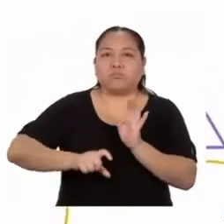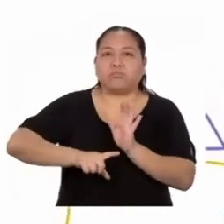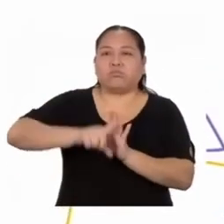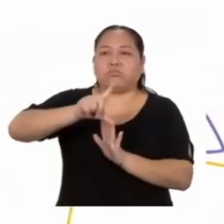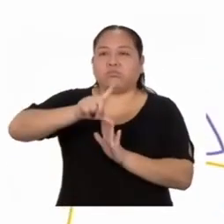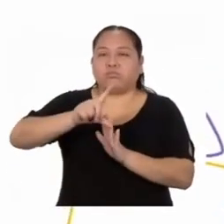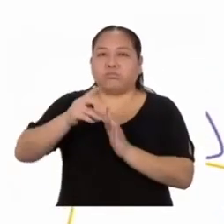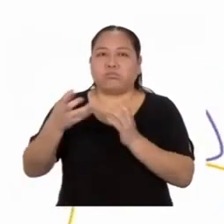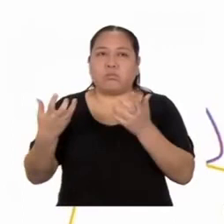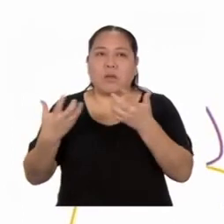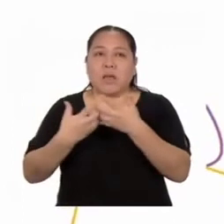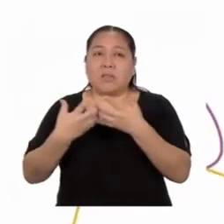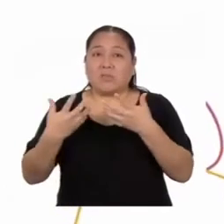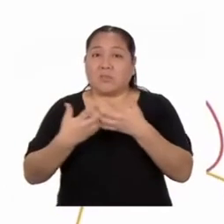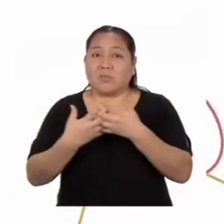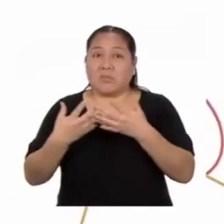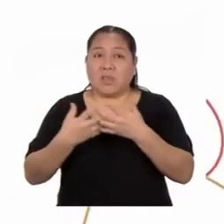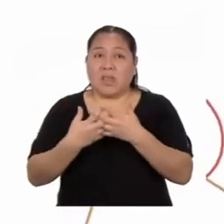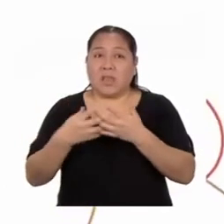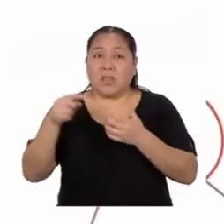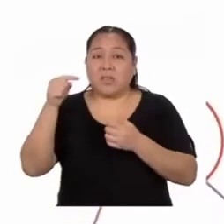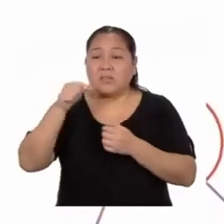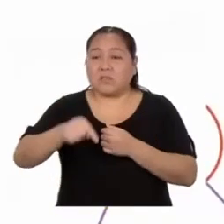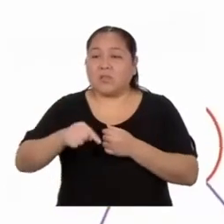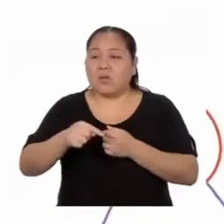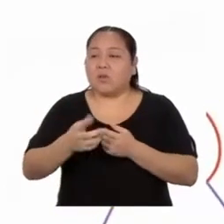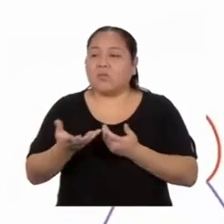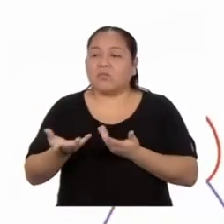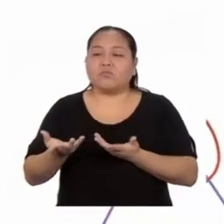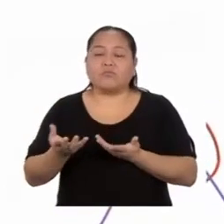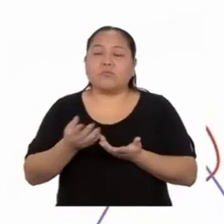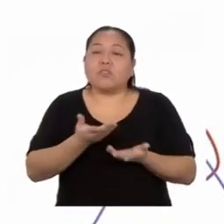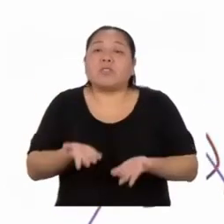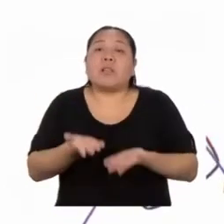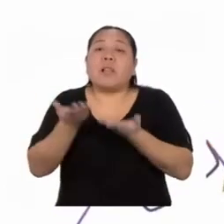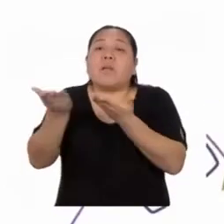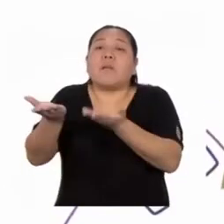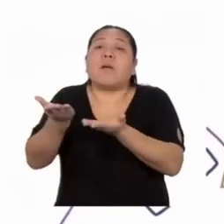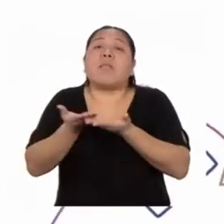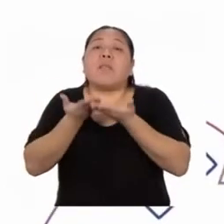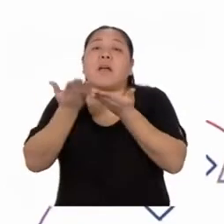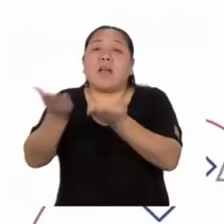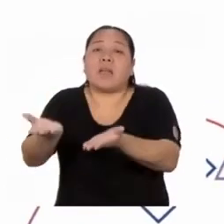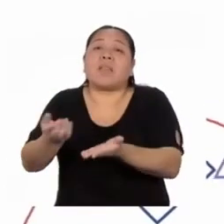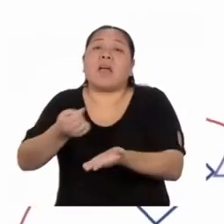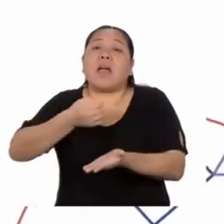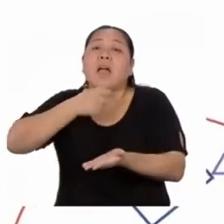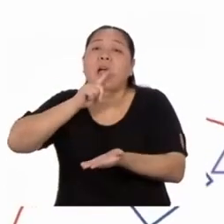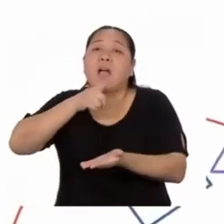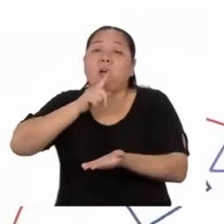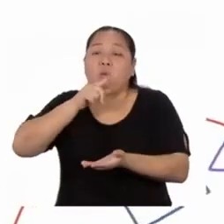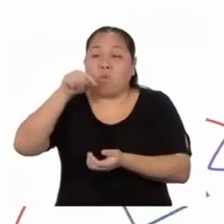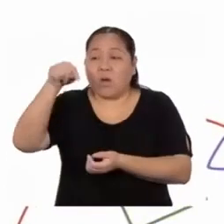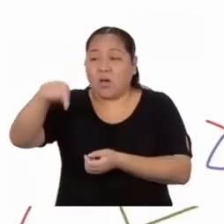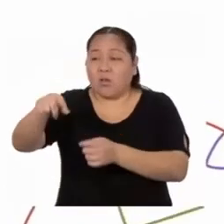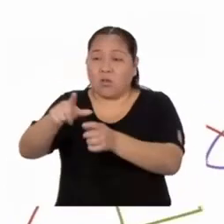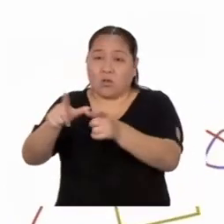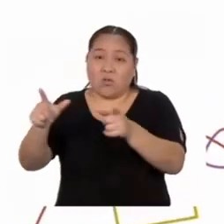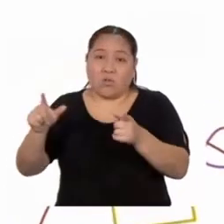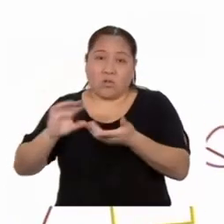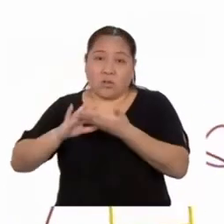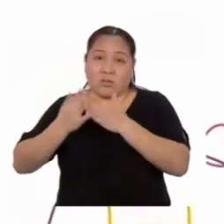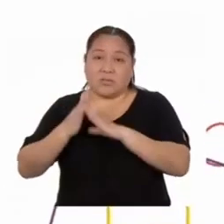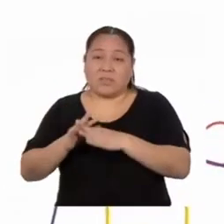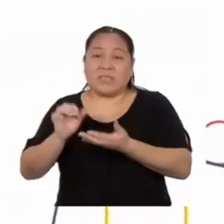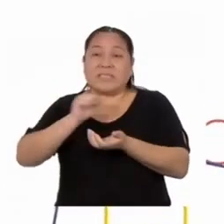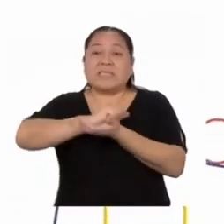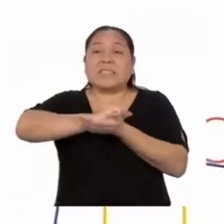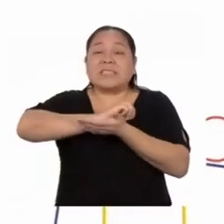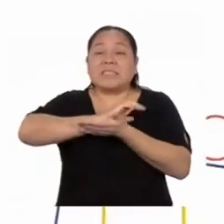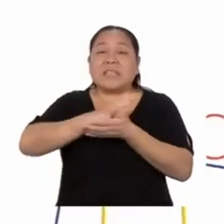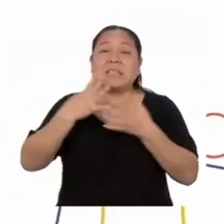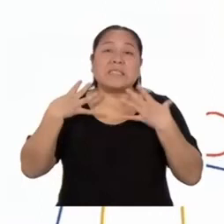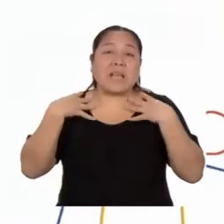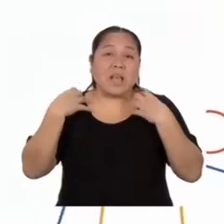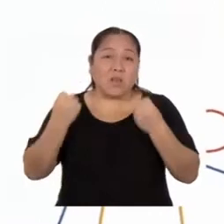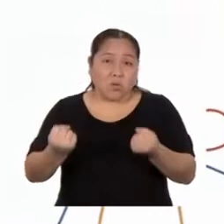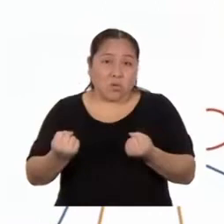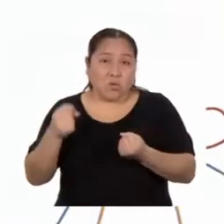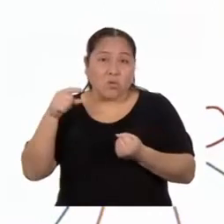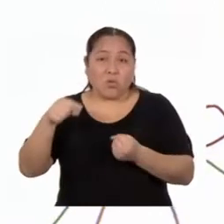las condiciones inadecuadas de abastecimiento de agua potable y saneamiento, salubridad,